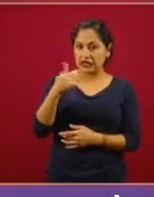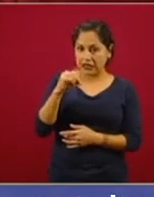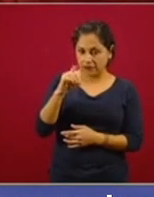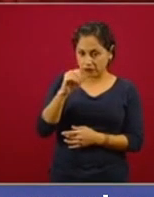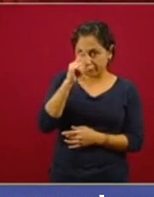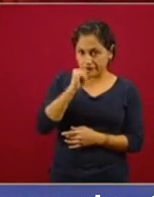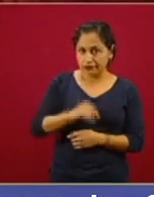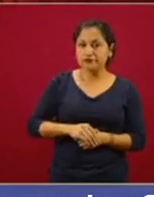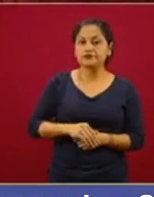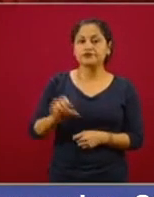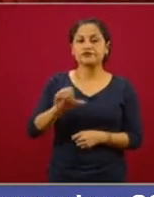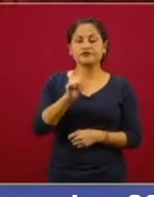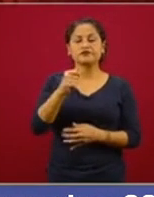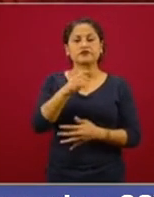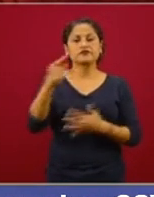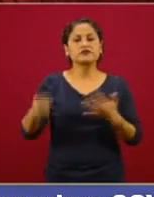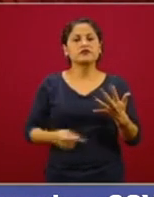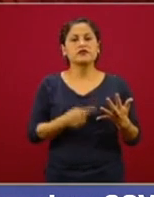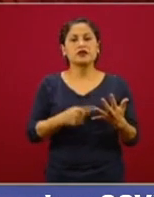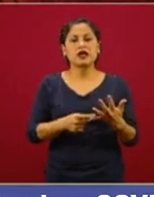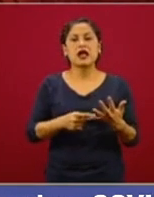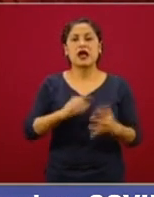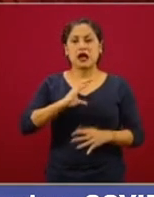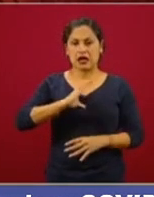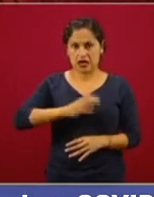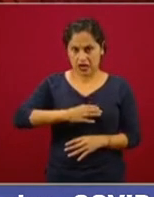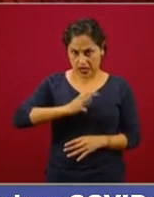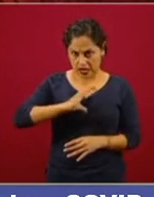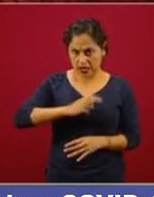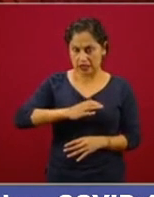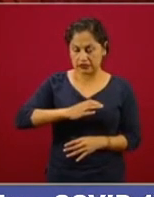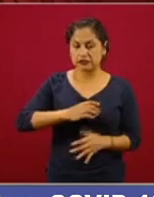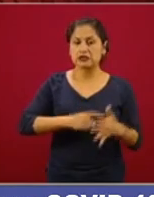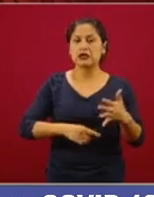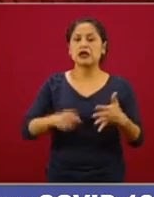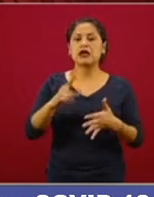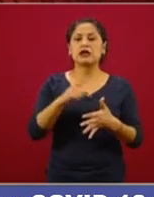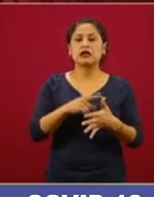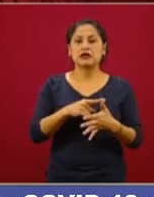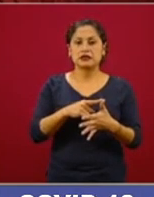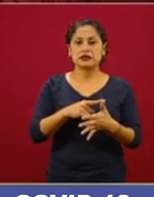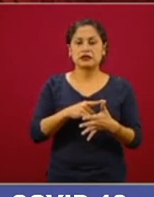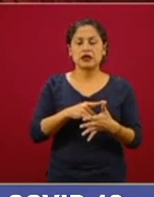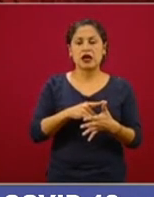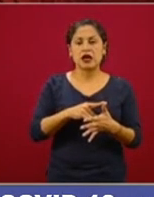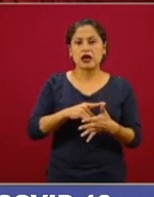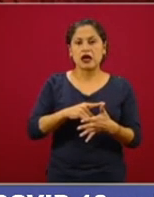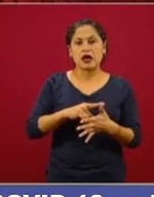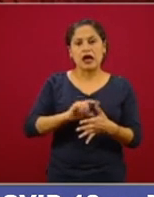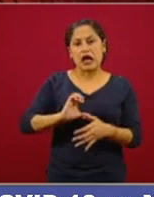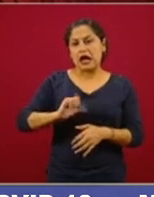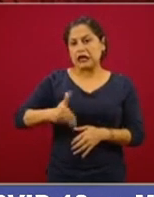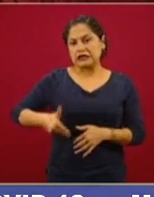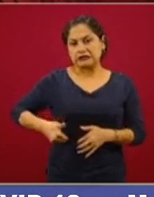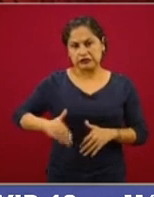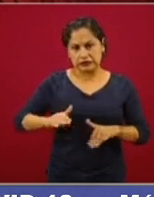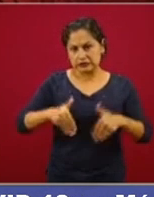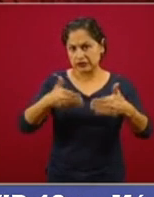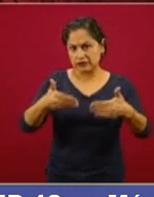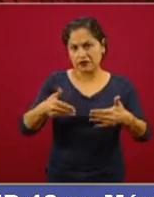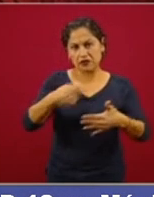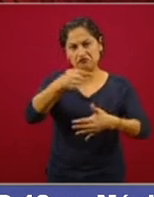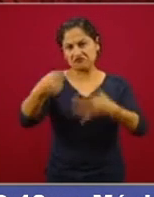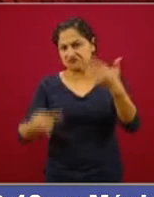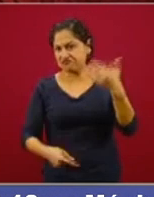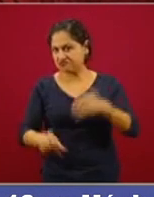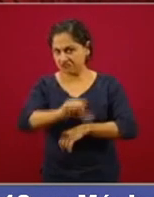tercera es neoplasias malignas, cáncer. La quinta son lesiones de causa externa, y de ahí ya hay otras. Por